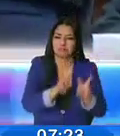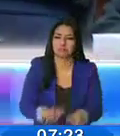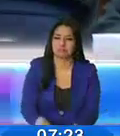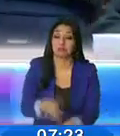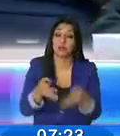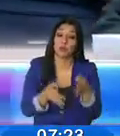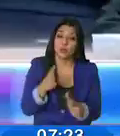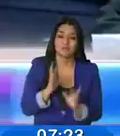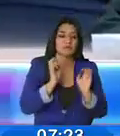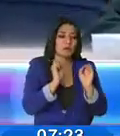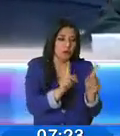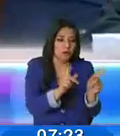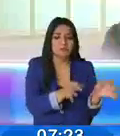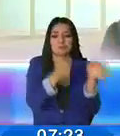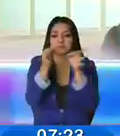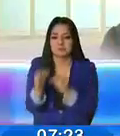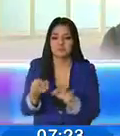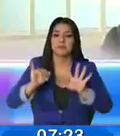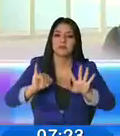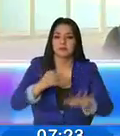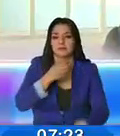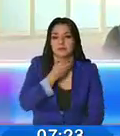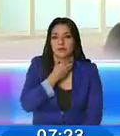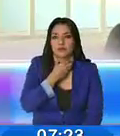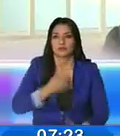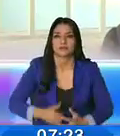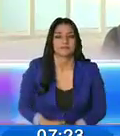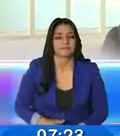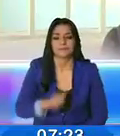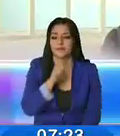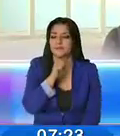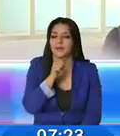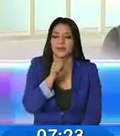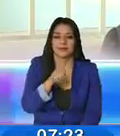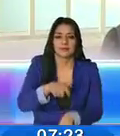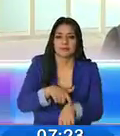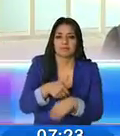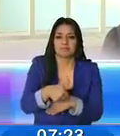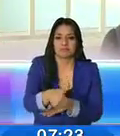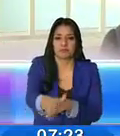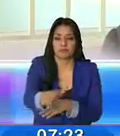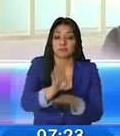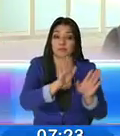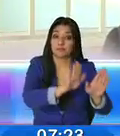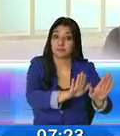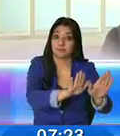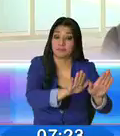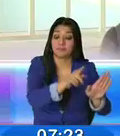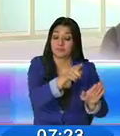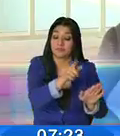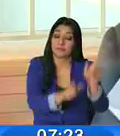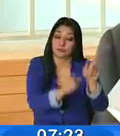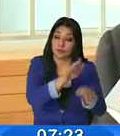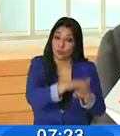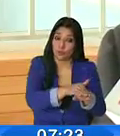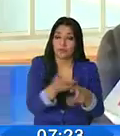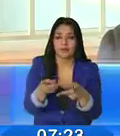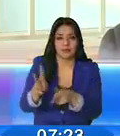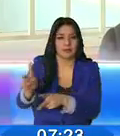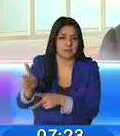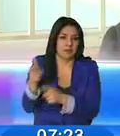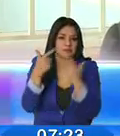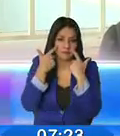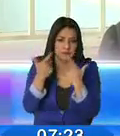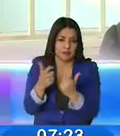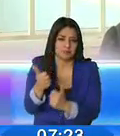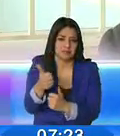nueva fecha el 6 de agosto. Todavía resulta insuficiente, tengo entendido que no solo desde el lado de los procesados, sino también desde la acusación